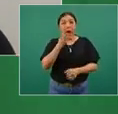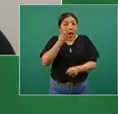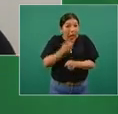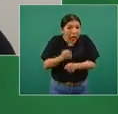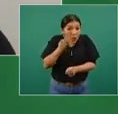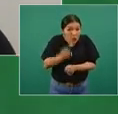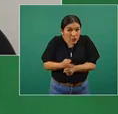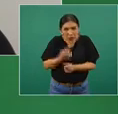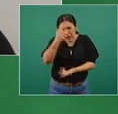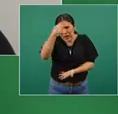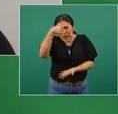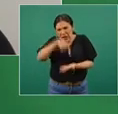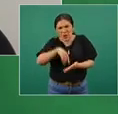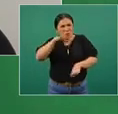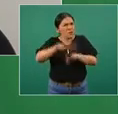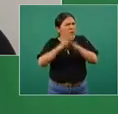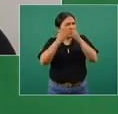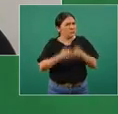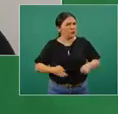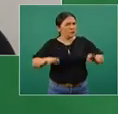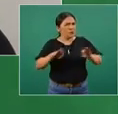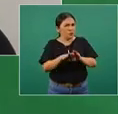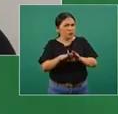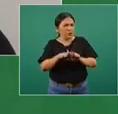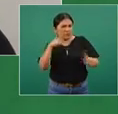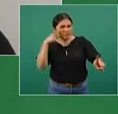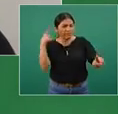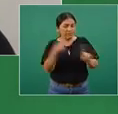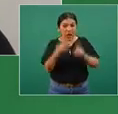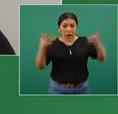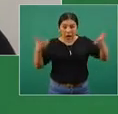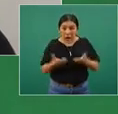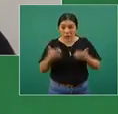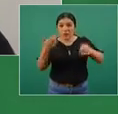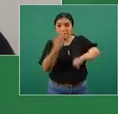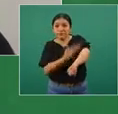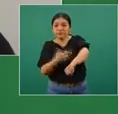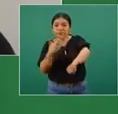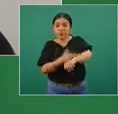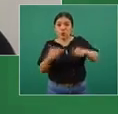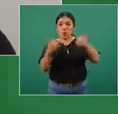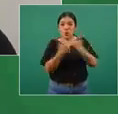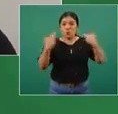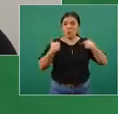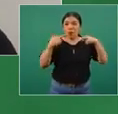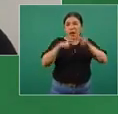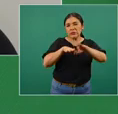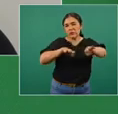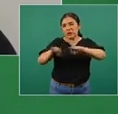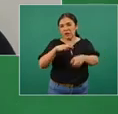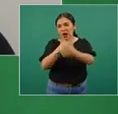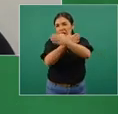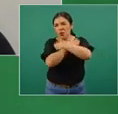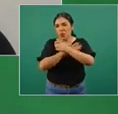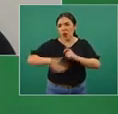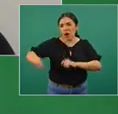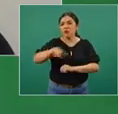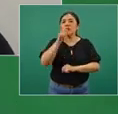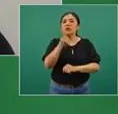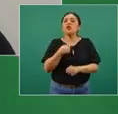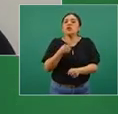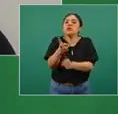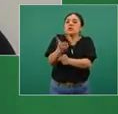momento creo que el énfasis principal que tenemos que llevar a cabo con los trabajadores de la educación es obviamente la